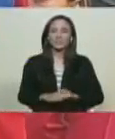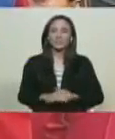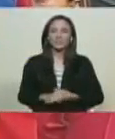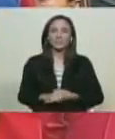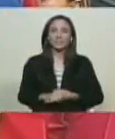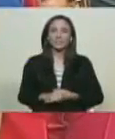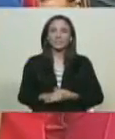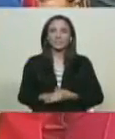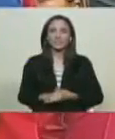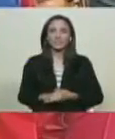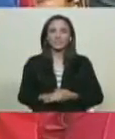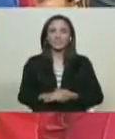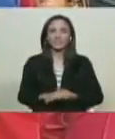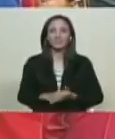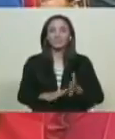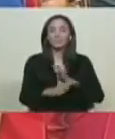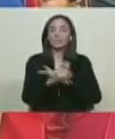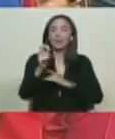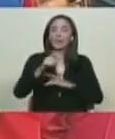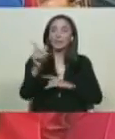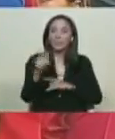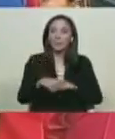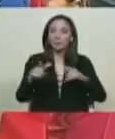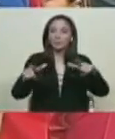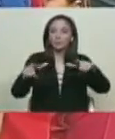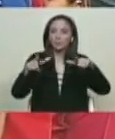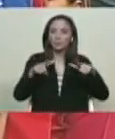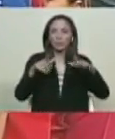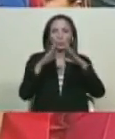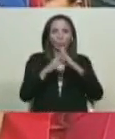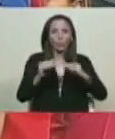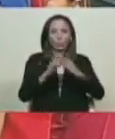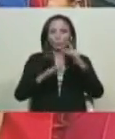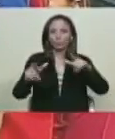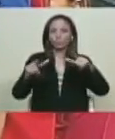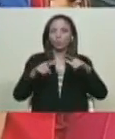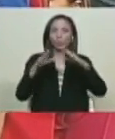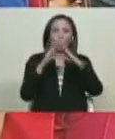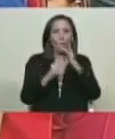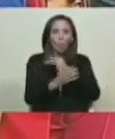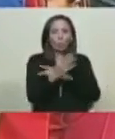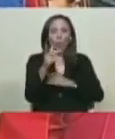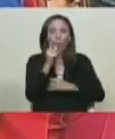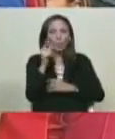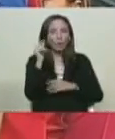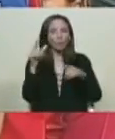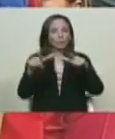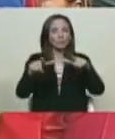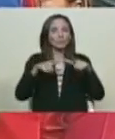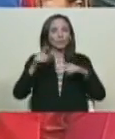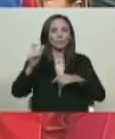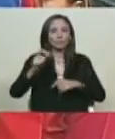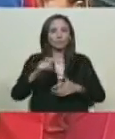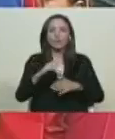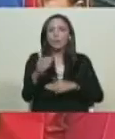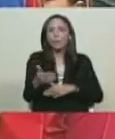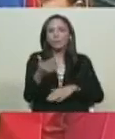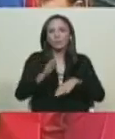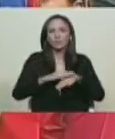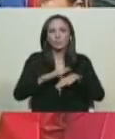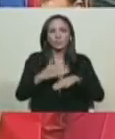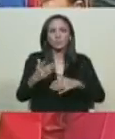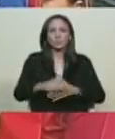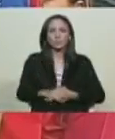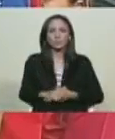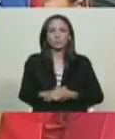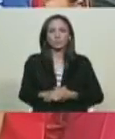capacitación de saberes, certificar a todos estos hermanos y hermanas transportistas. Es importante porque muchas veces nos